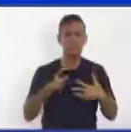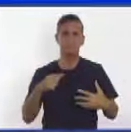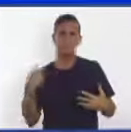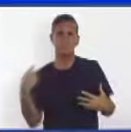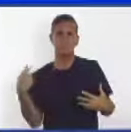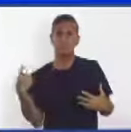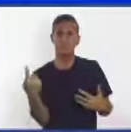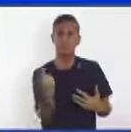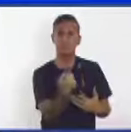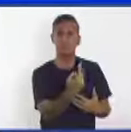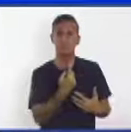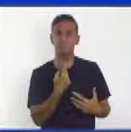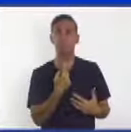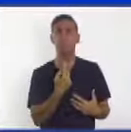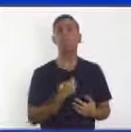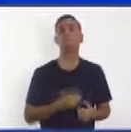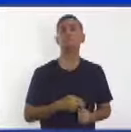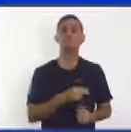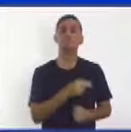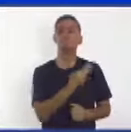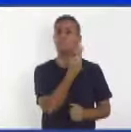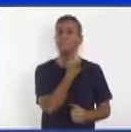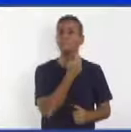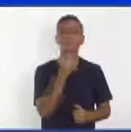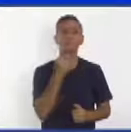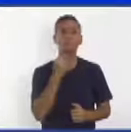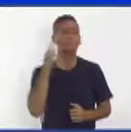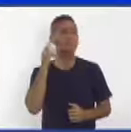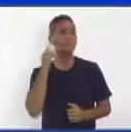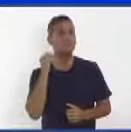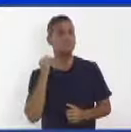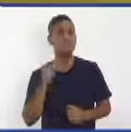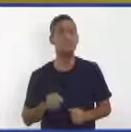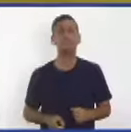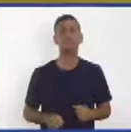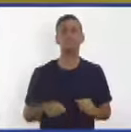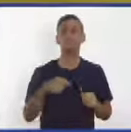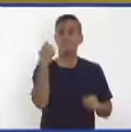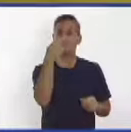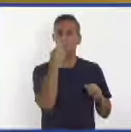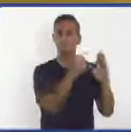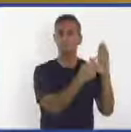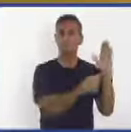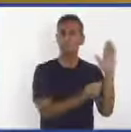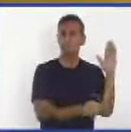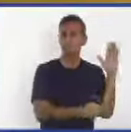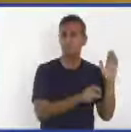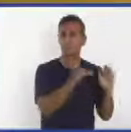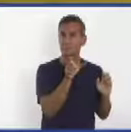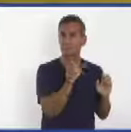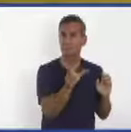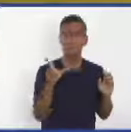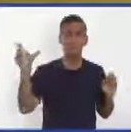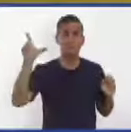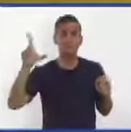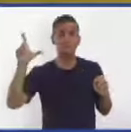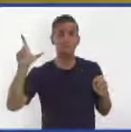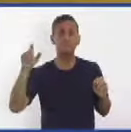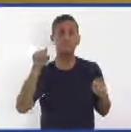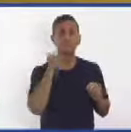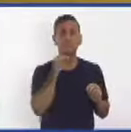nuestro héroe nacional josé martí y con el género lírico yo quiero insistir les